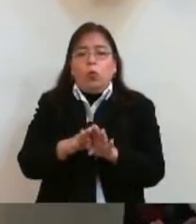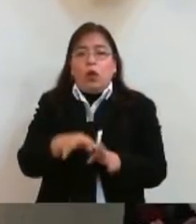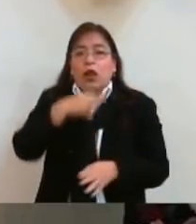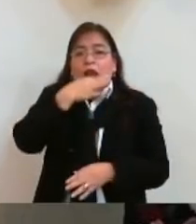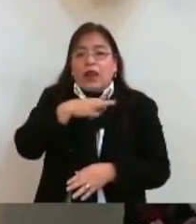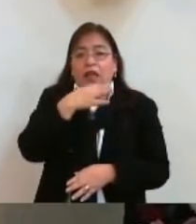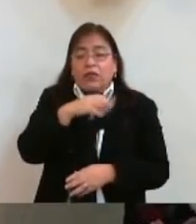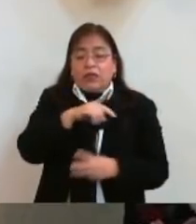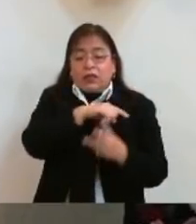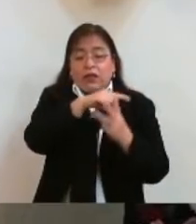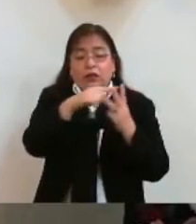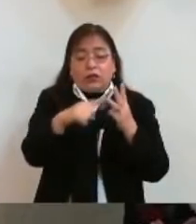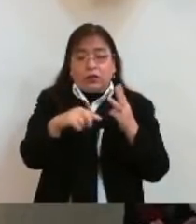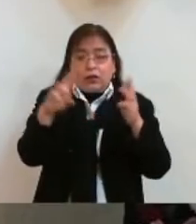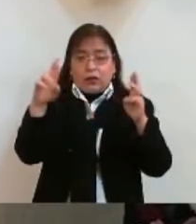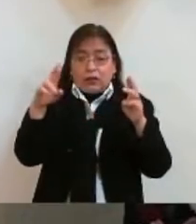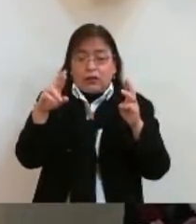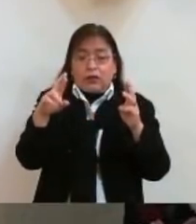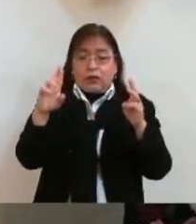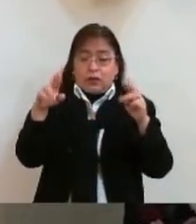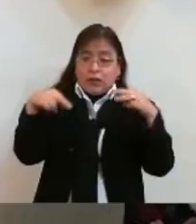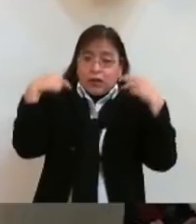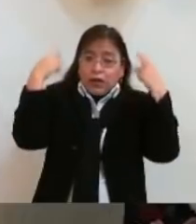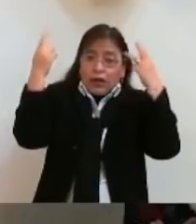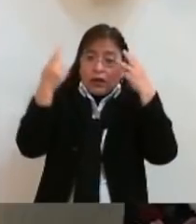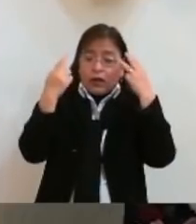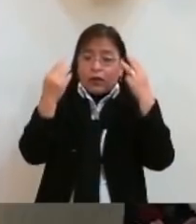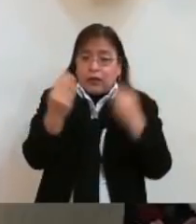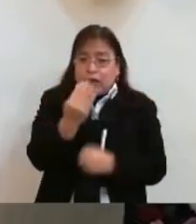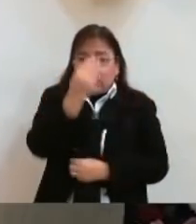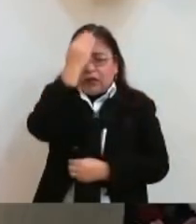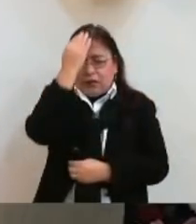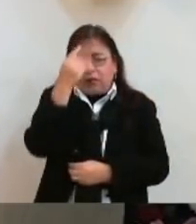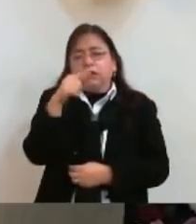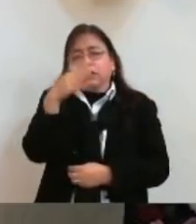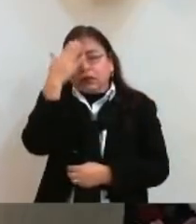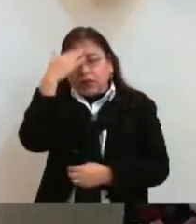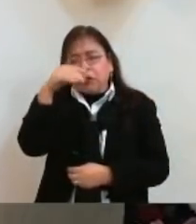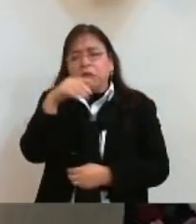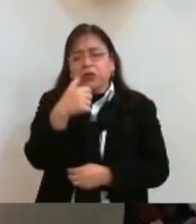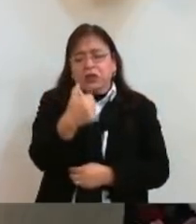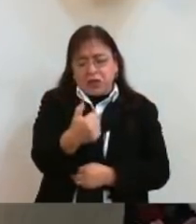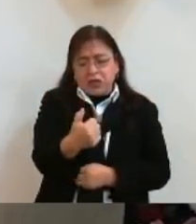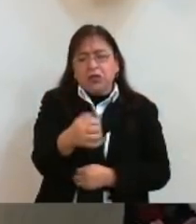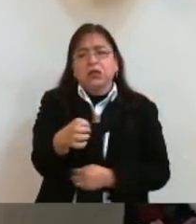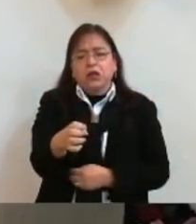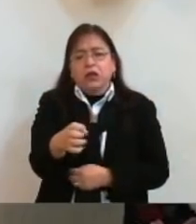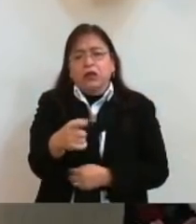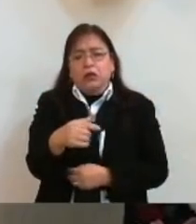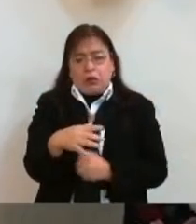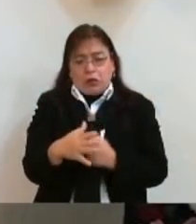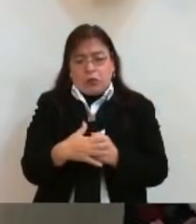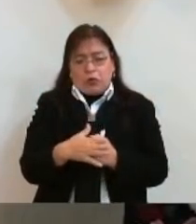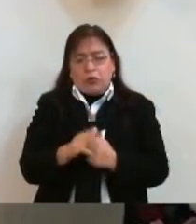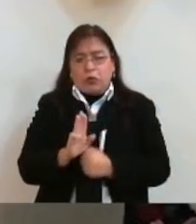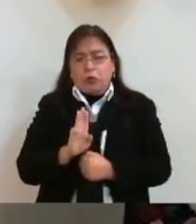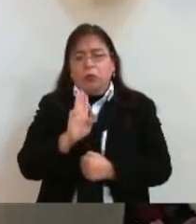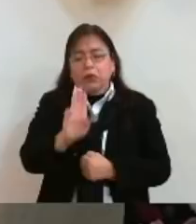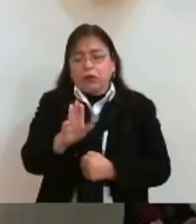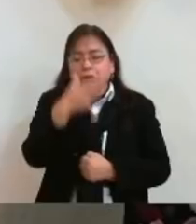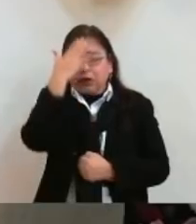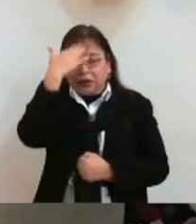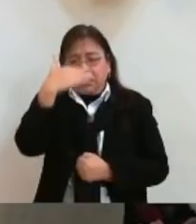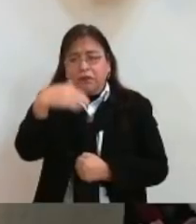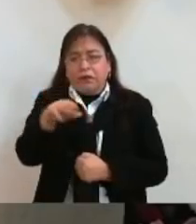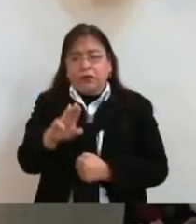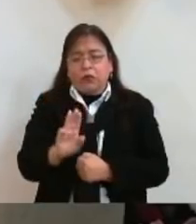Es cierto, la fiesta es el 6 de enero, el próximo miércoles.